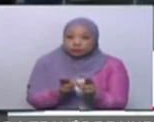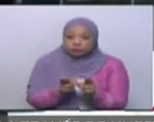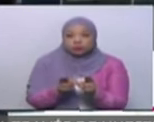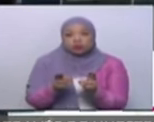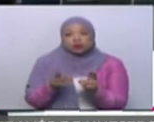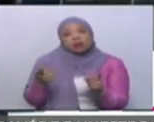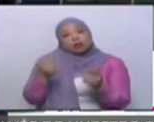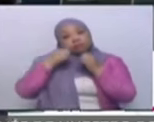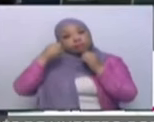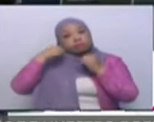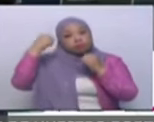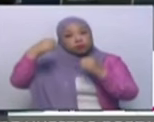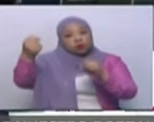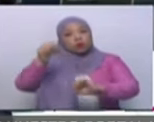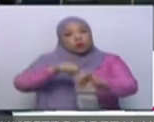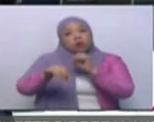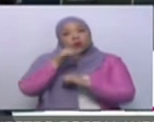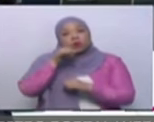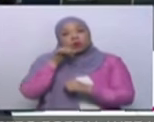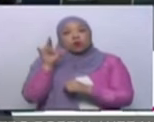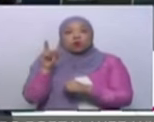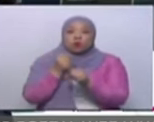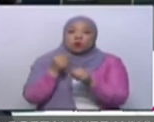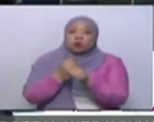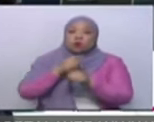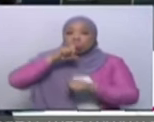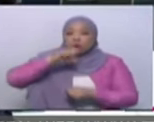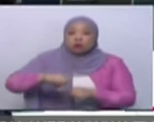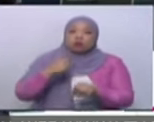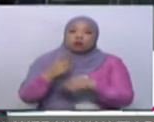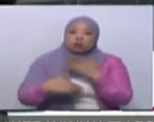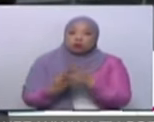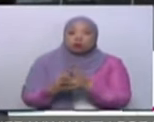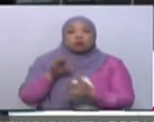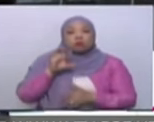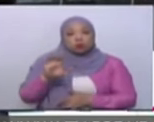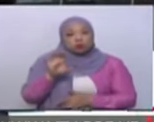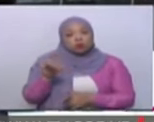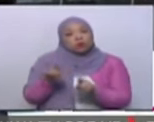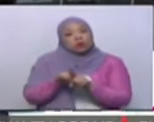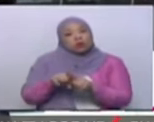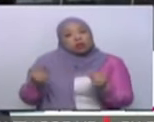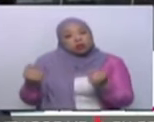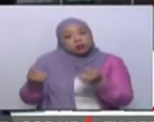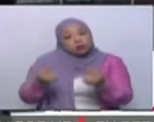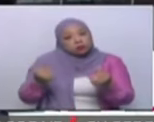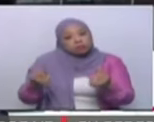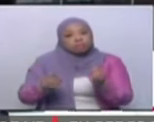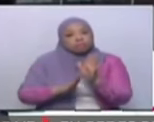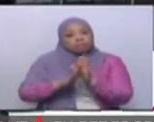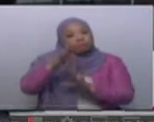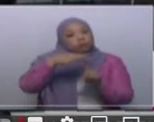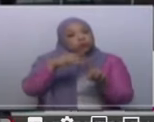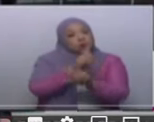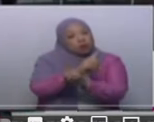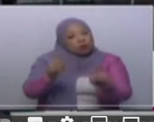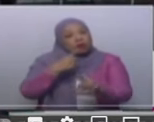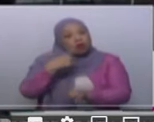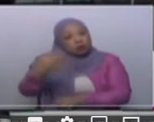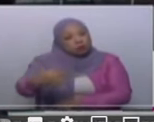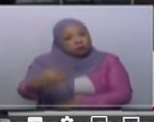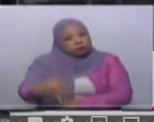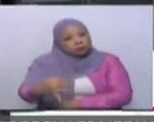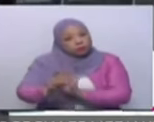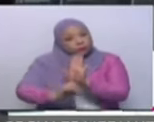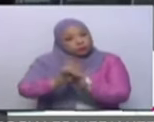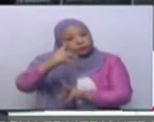batalla contra un segundo gran enemigo que tiene nuestra patria en su camino hacia la prosperidad, la verdadera democracia y el